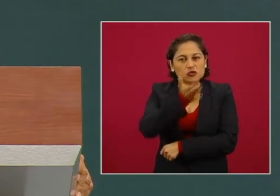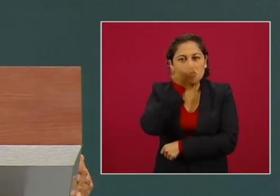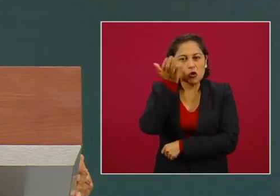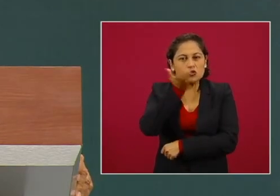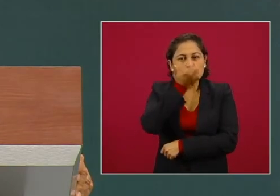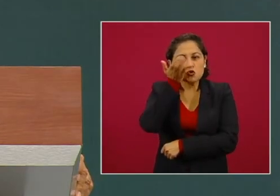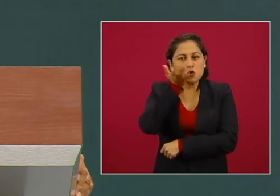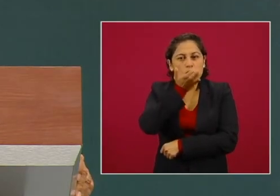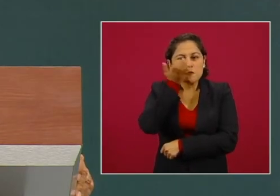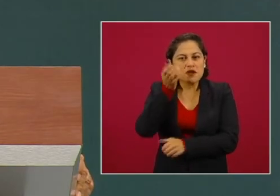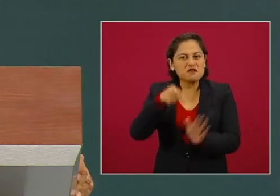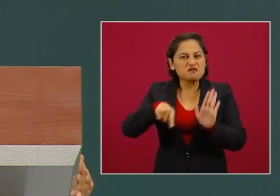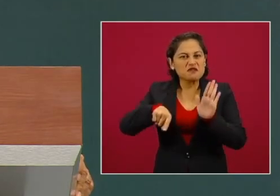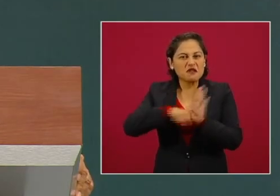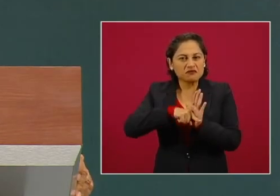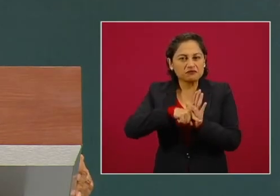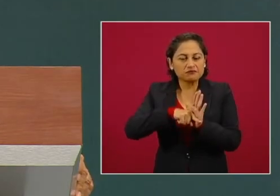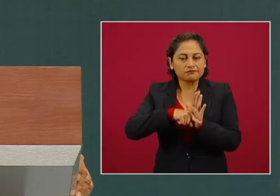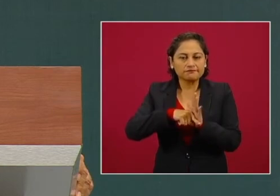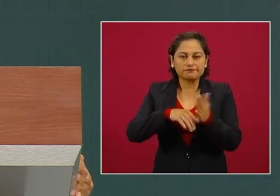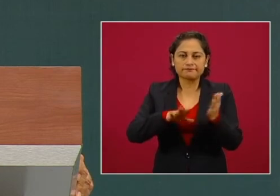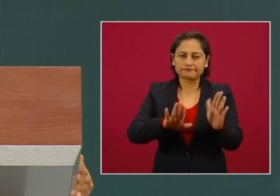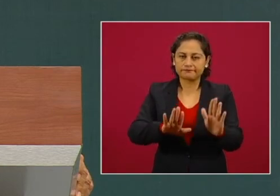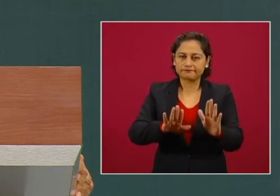pero no van a poder